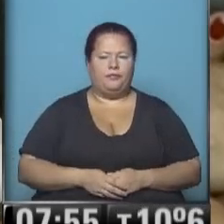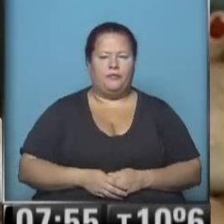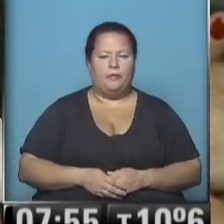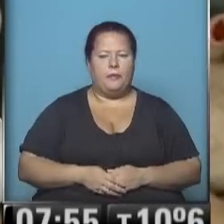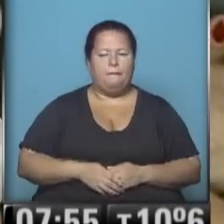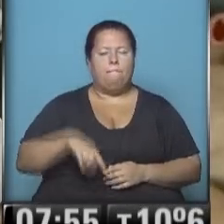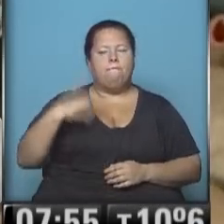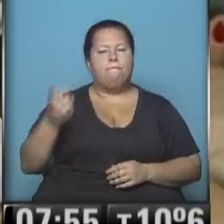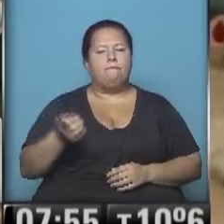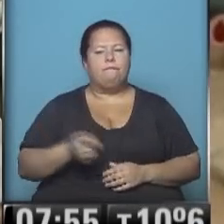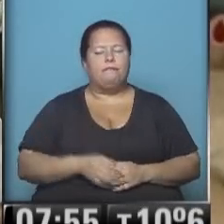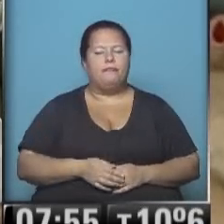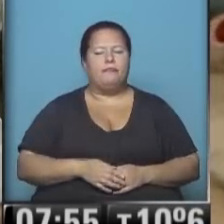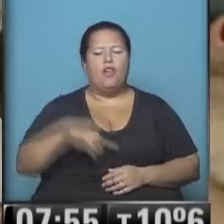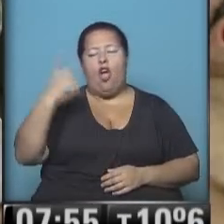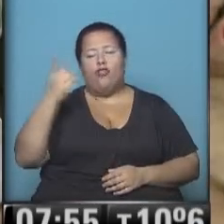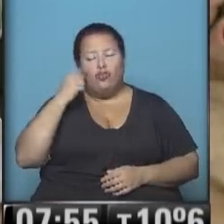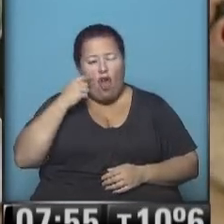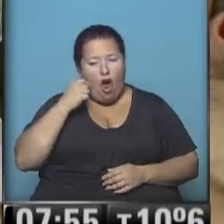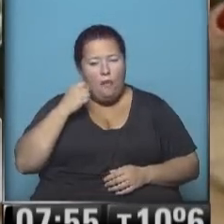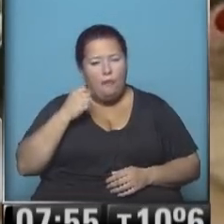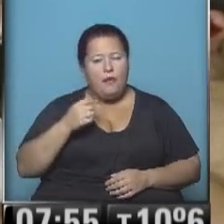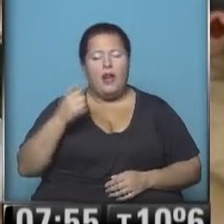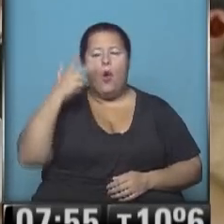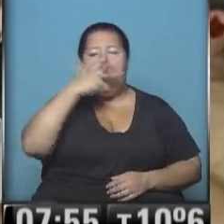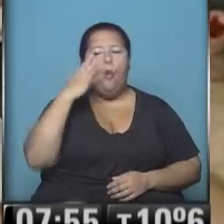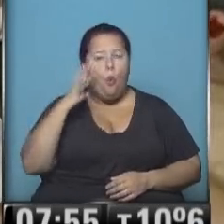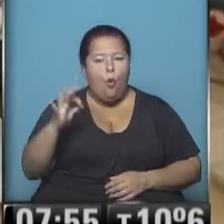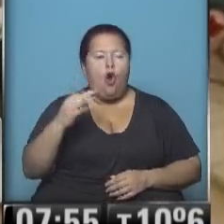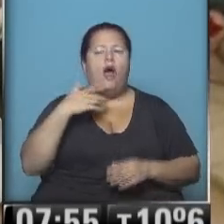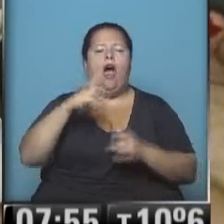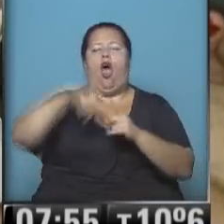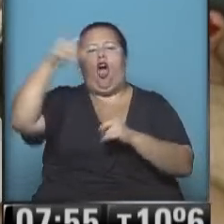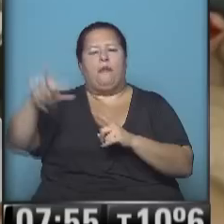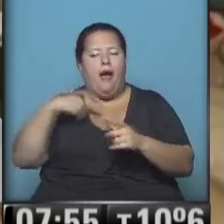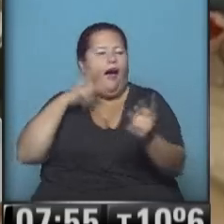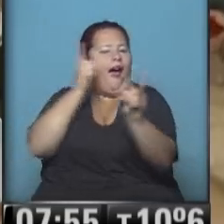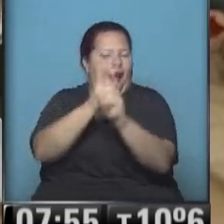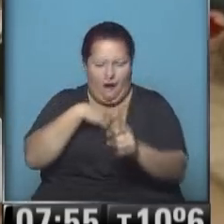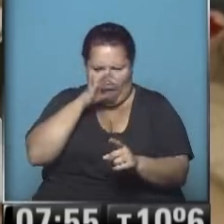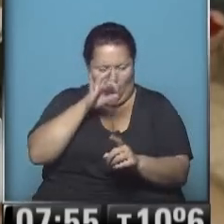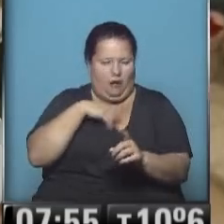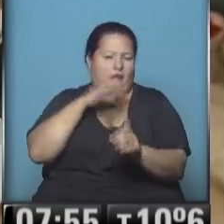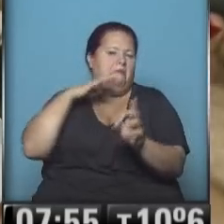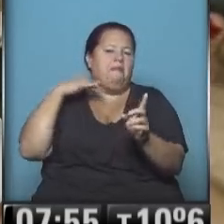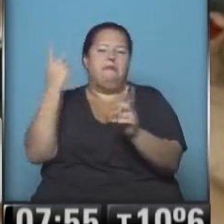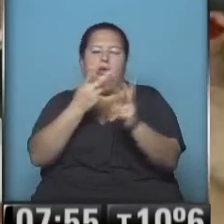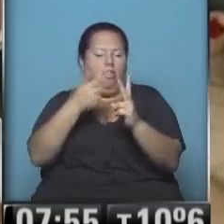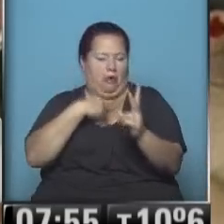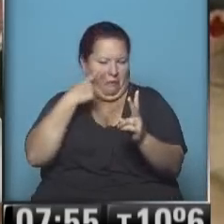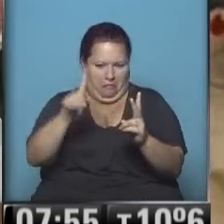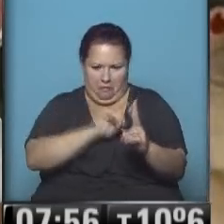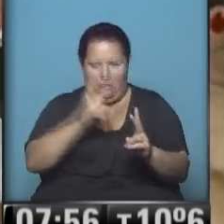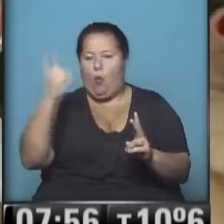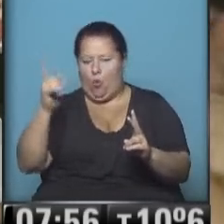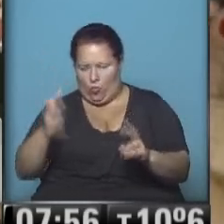Y a Jinkis, a Hugo a través de terceros. No lo conozco personalmente. No. Los otros dos personas no